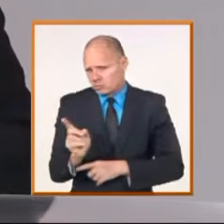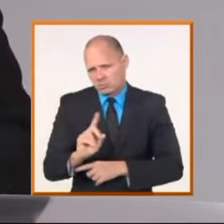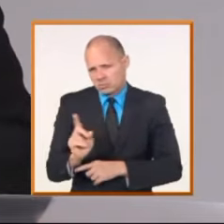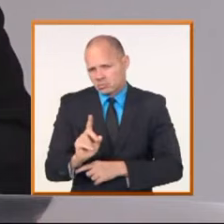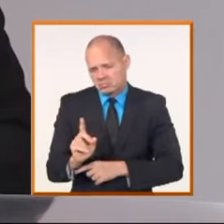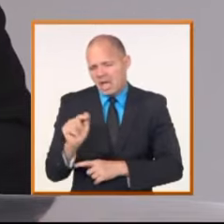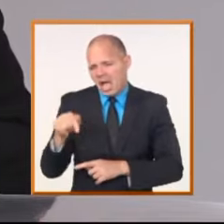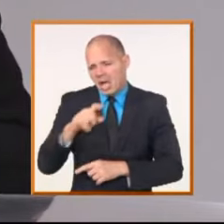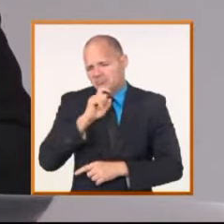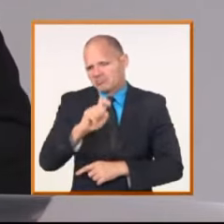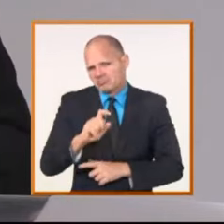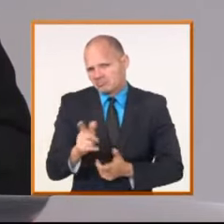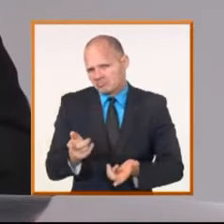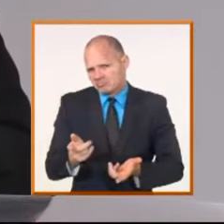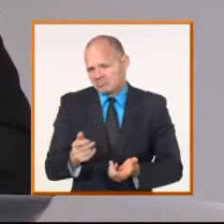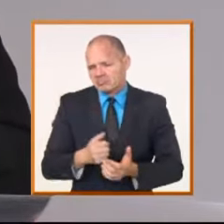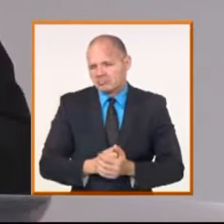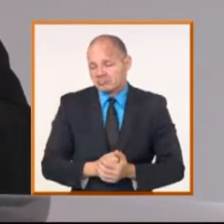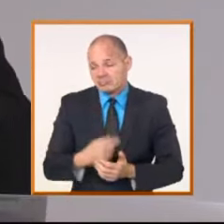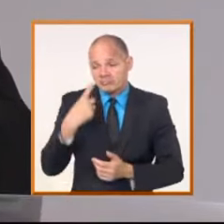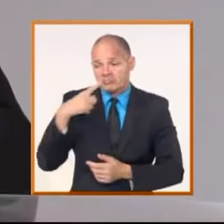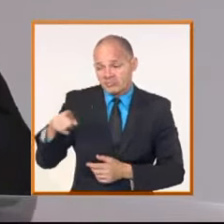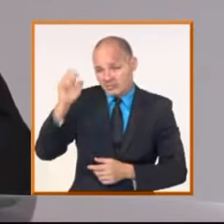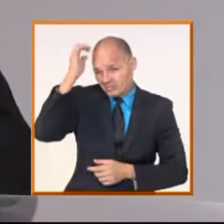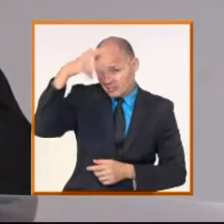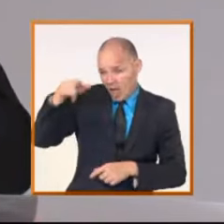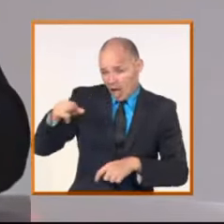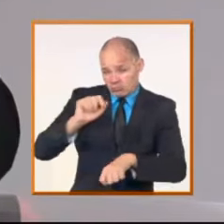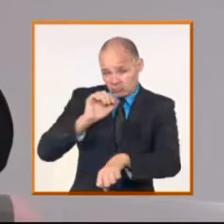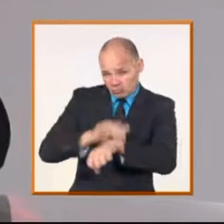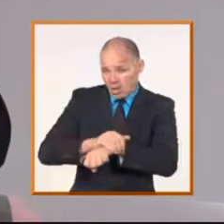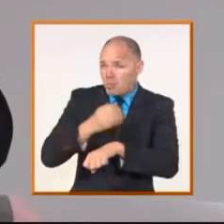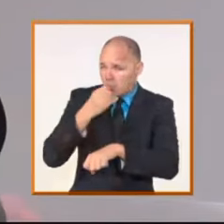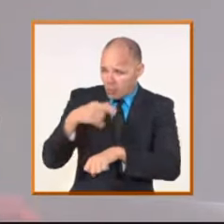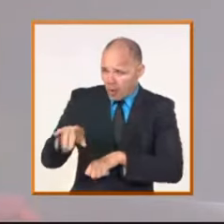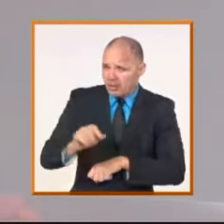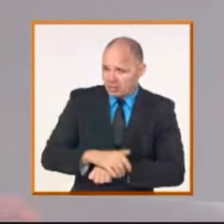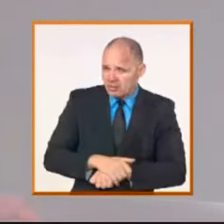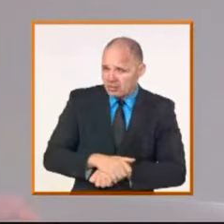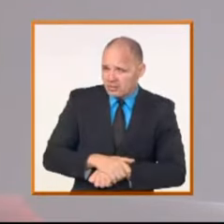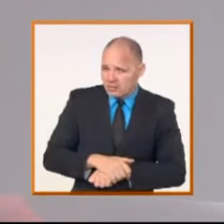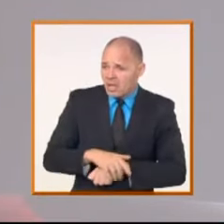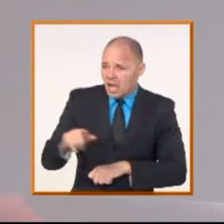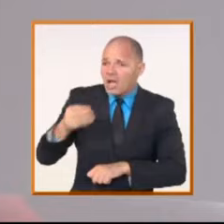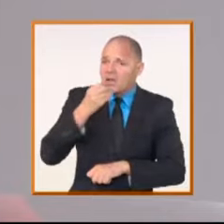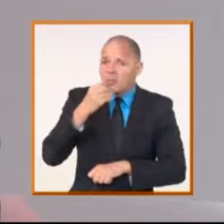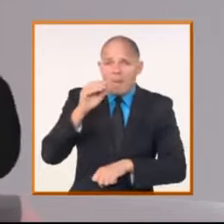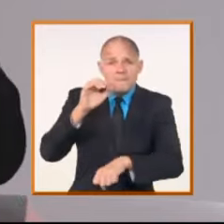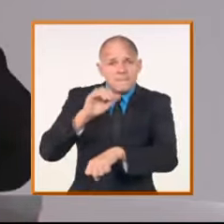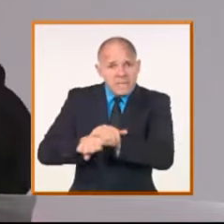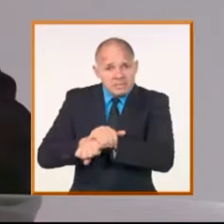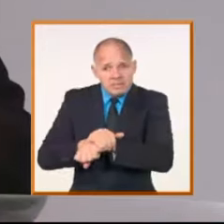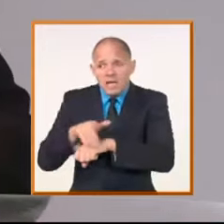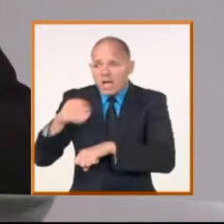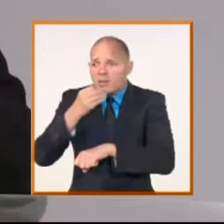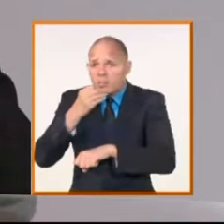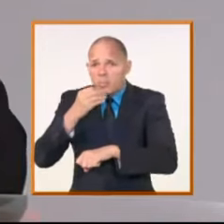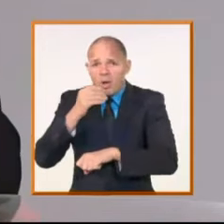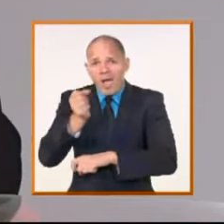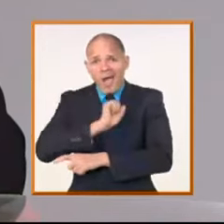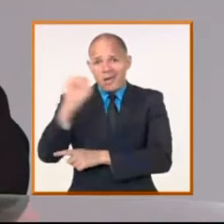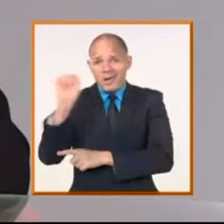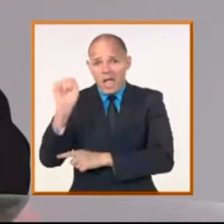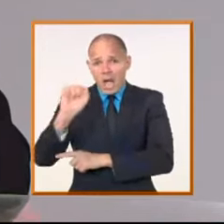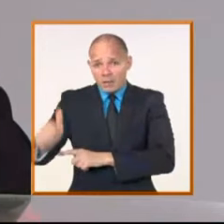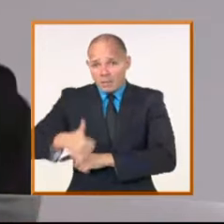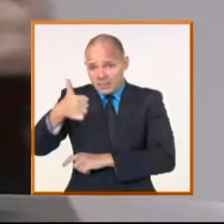cosa importante, Trump puede ir a la cárcel, presentarse a las elecciones, ganar las elecciones y ser presidente desde la cárcel. O sea, legalmente es posible.